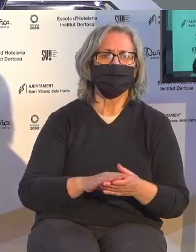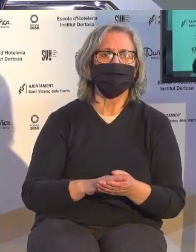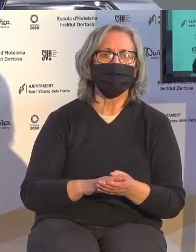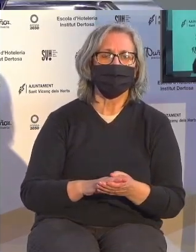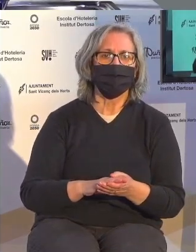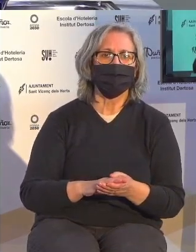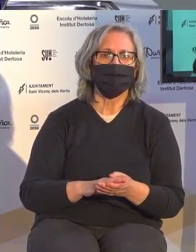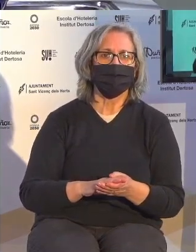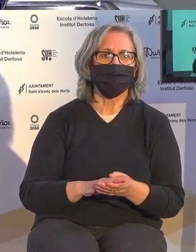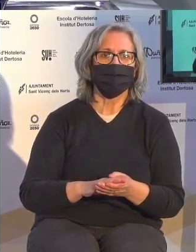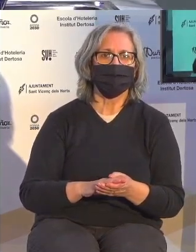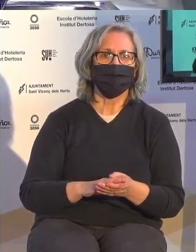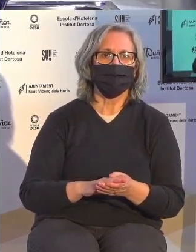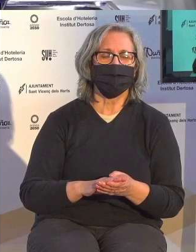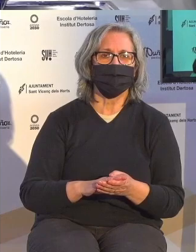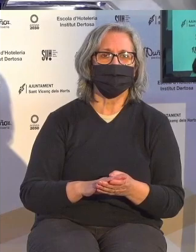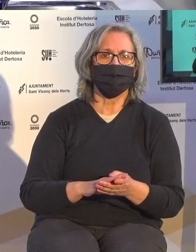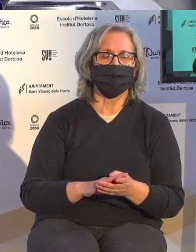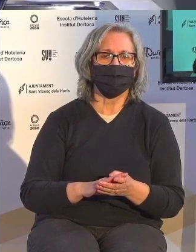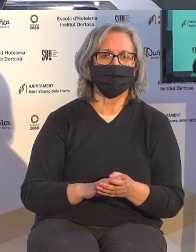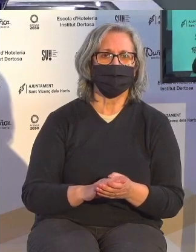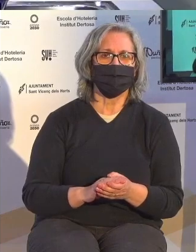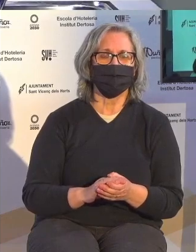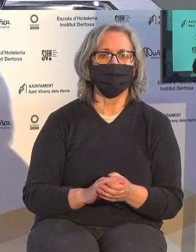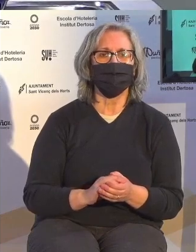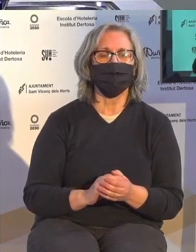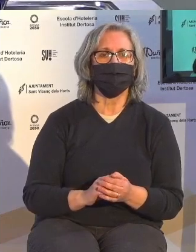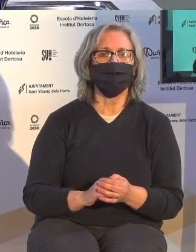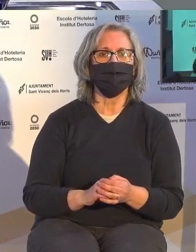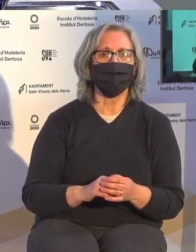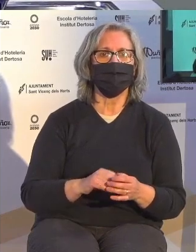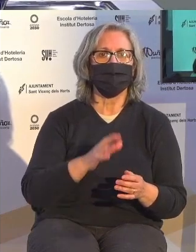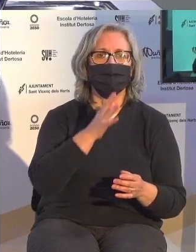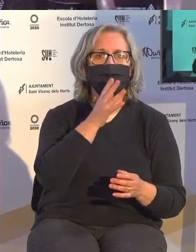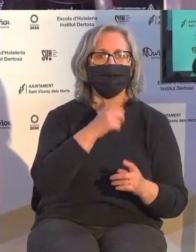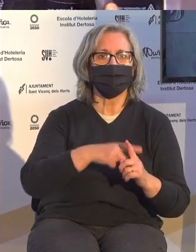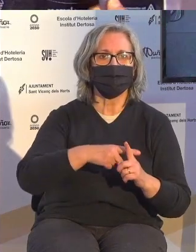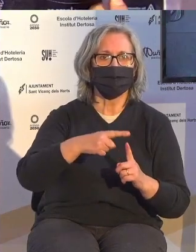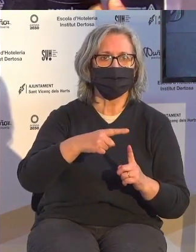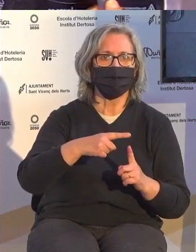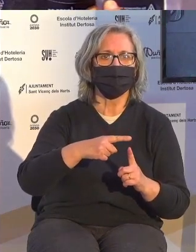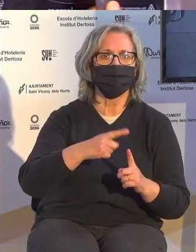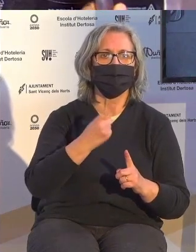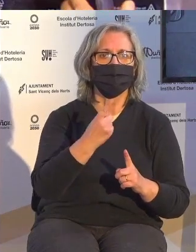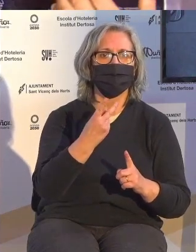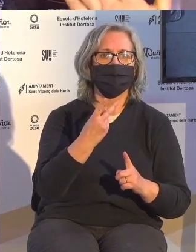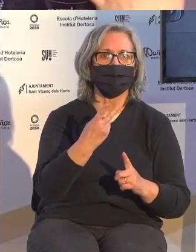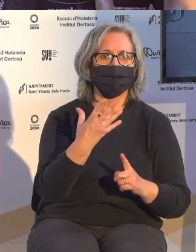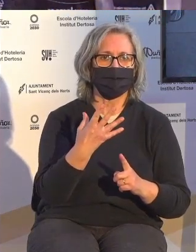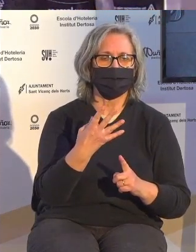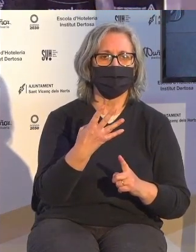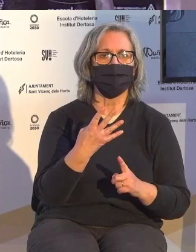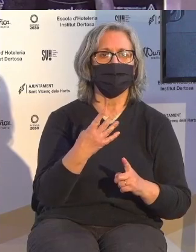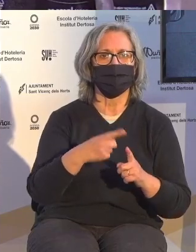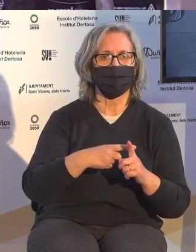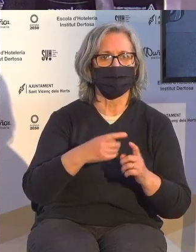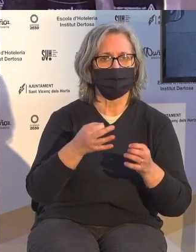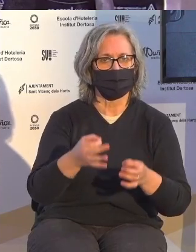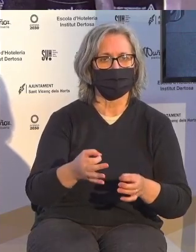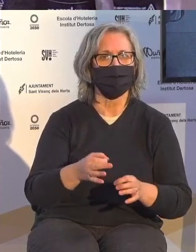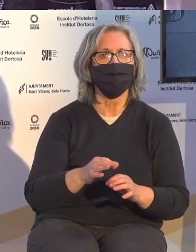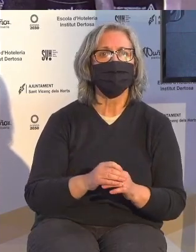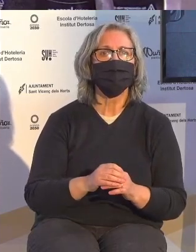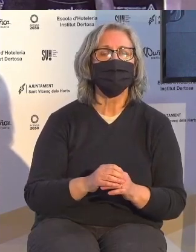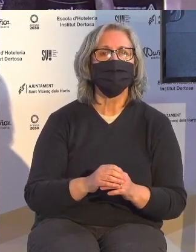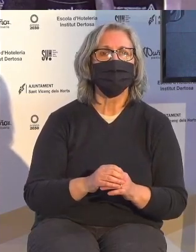ok y cuando esta temperatura alega 124 grados nos vamos a adicionar las claras